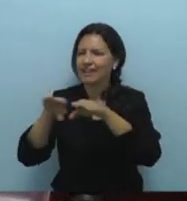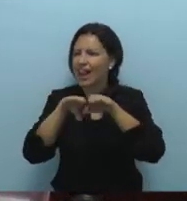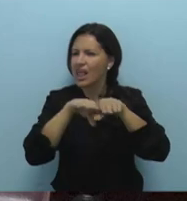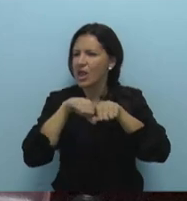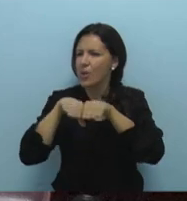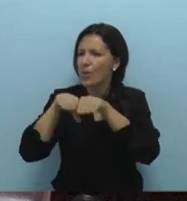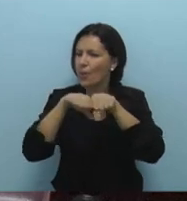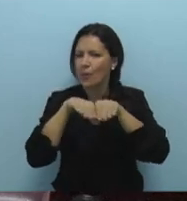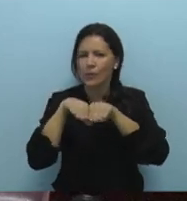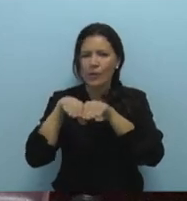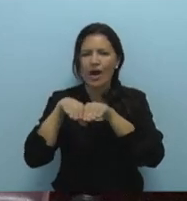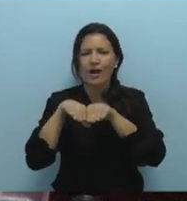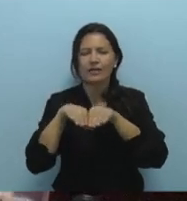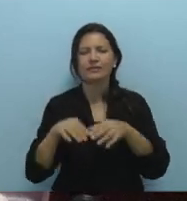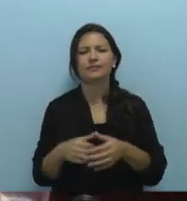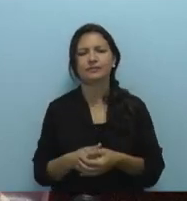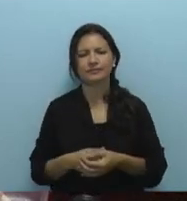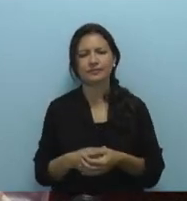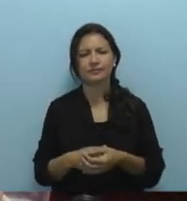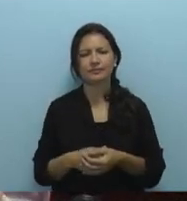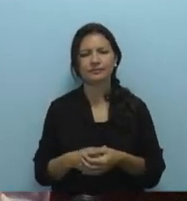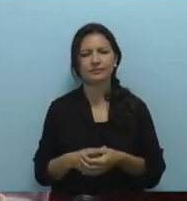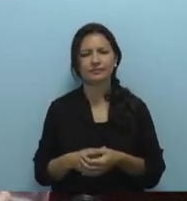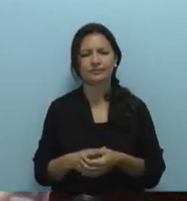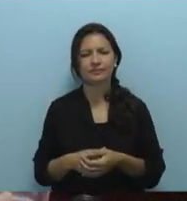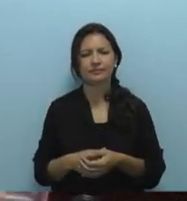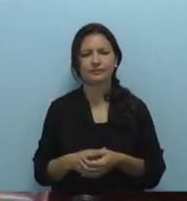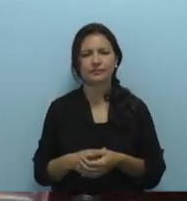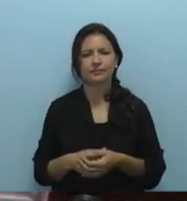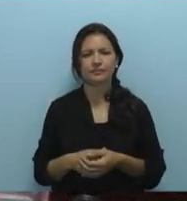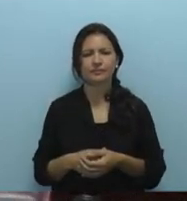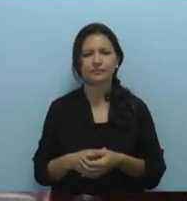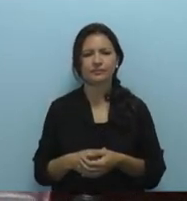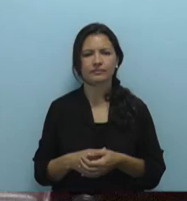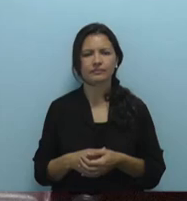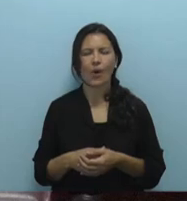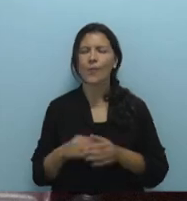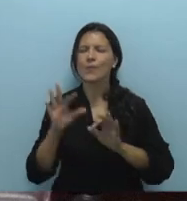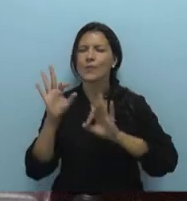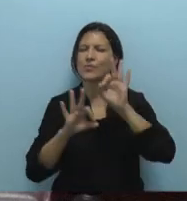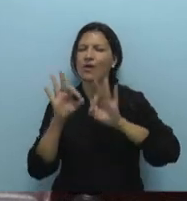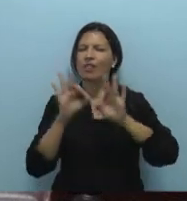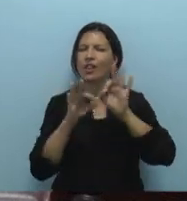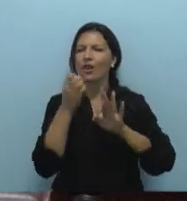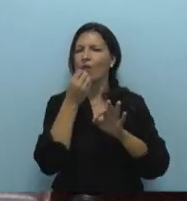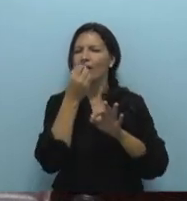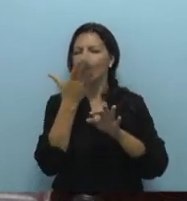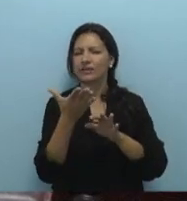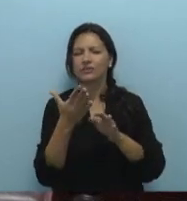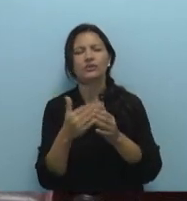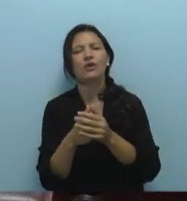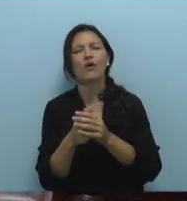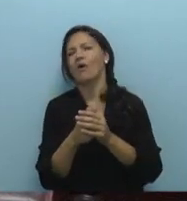el dictamen, la declaración de la, presentada por la diputada Leonela Catalini, un proyecto de declaración sobre el veto del